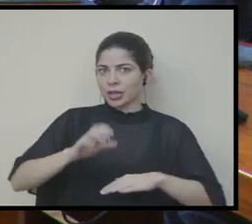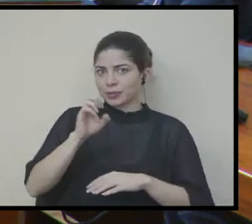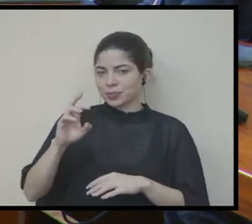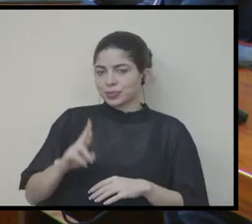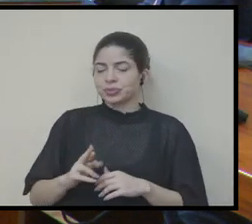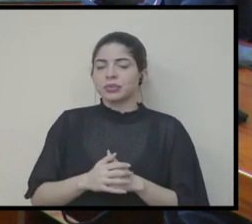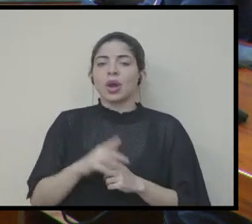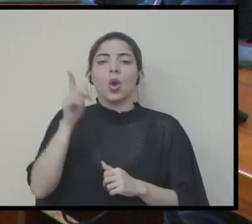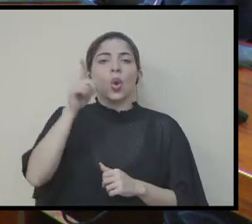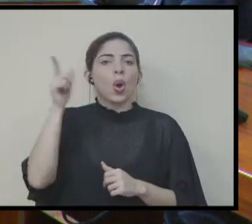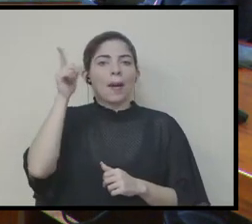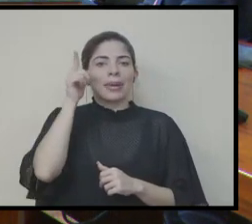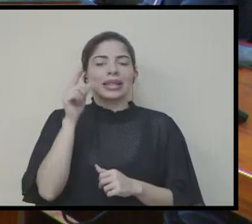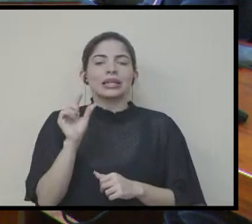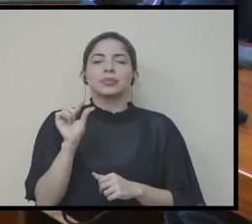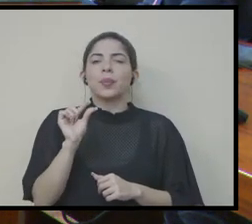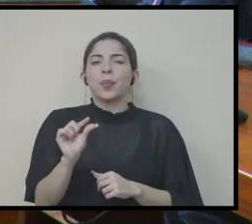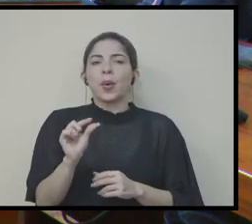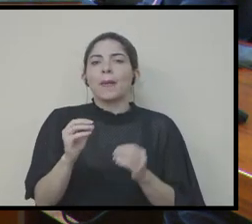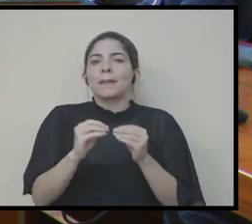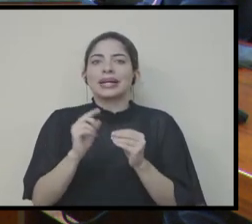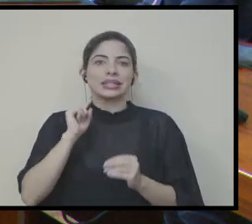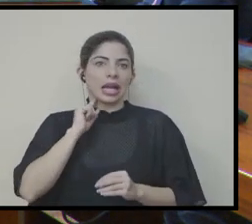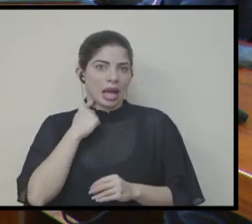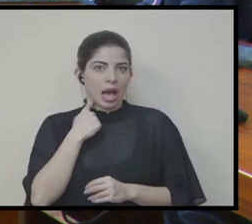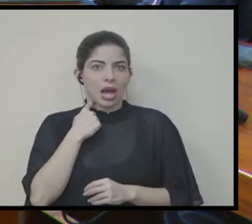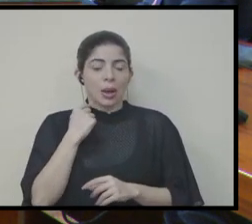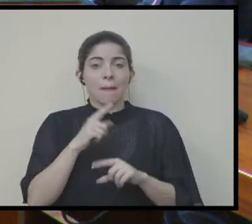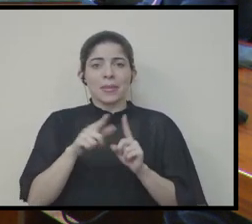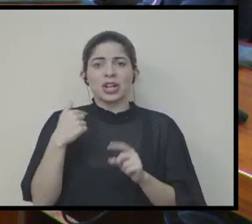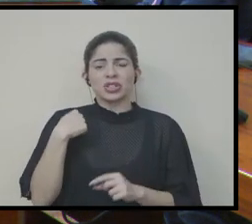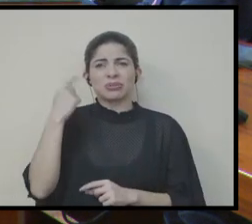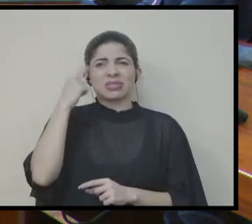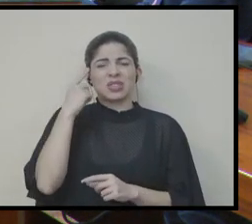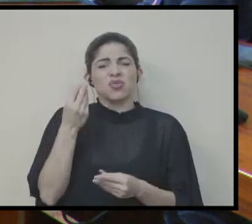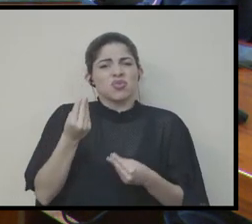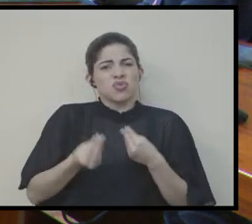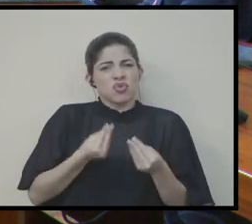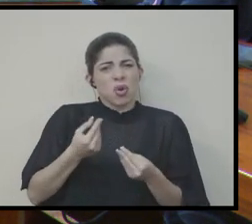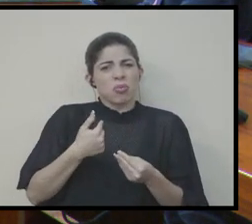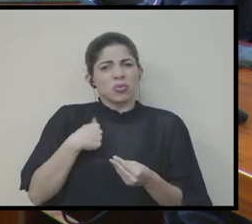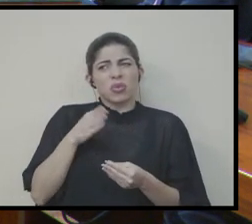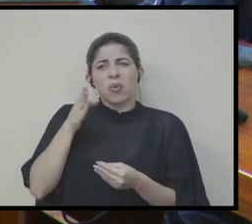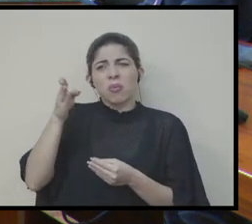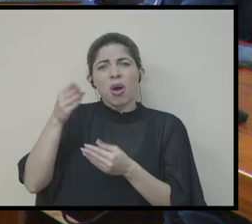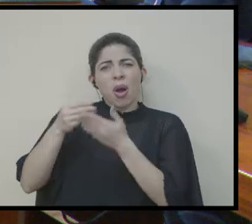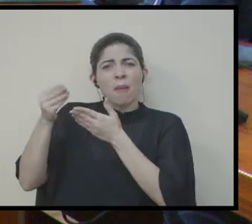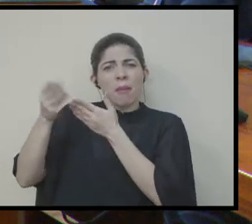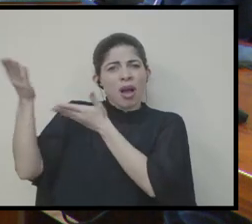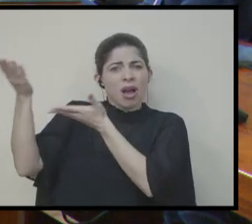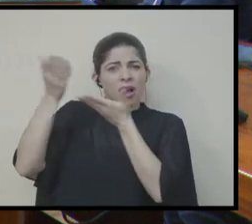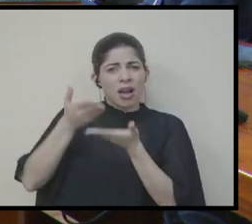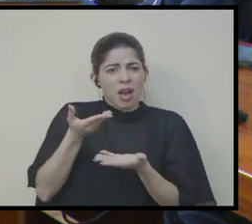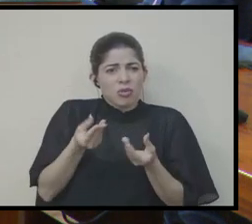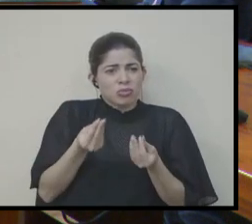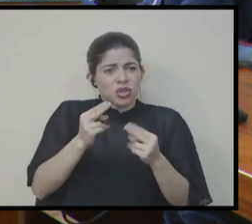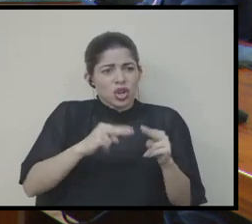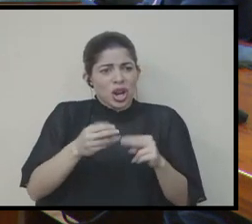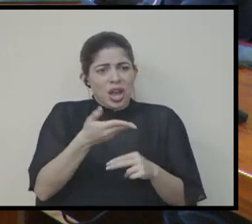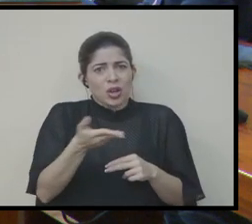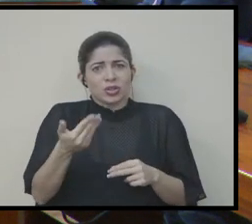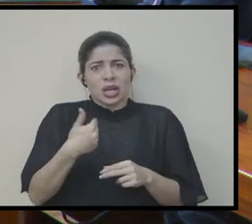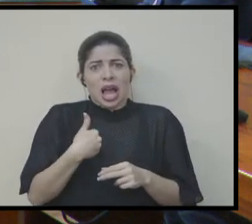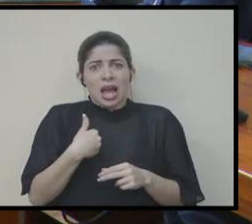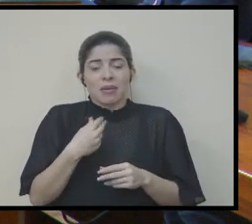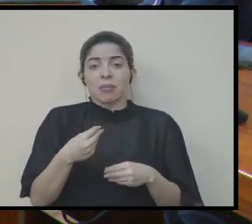Obviamente, ¿verdad? Es un poquito más caro, pero yo decía, ¿cómo me voy a ir a traer todo de afuera cuando tantos negocios aquí también?